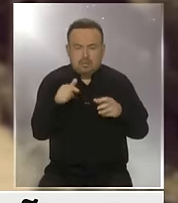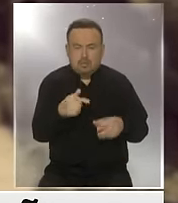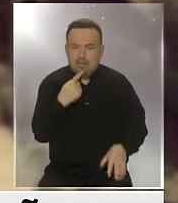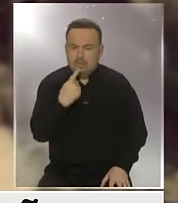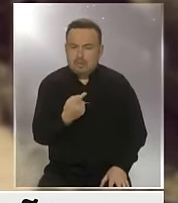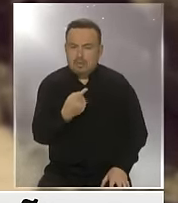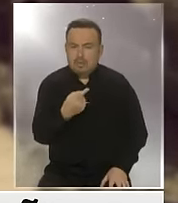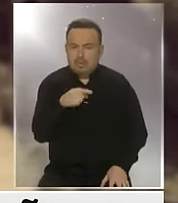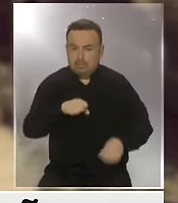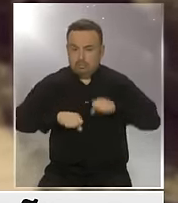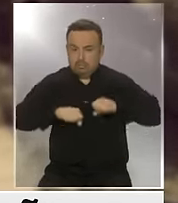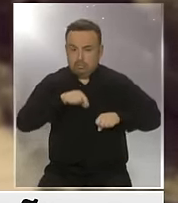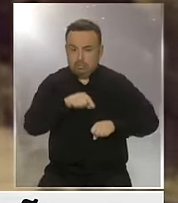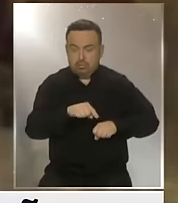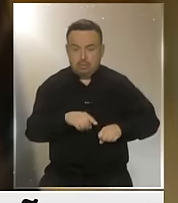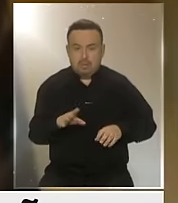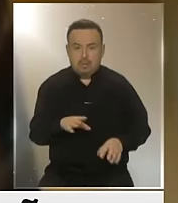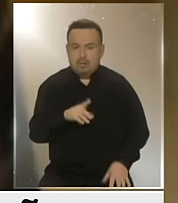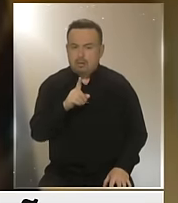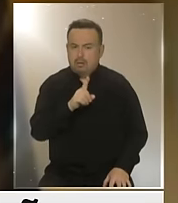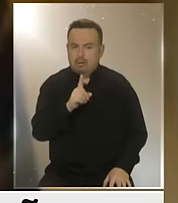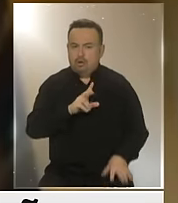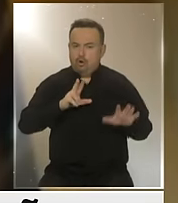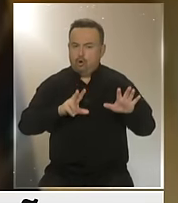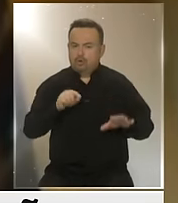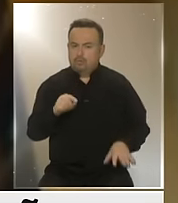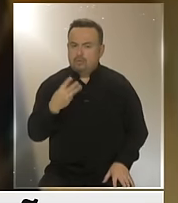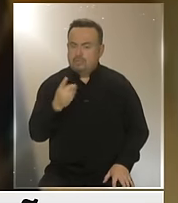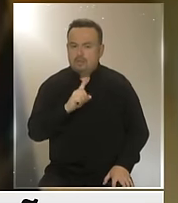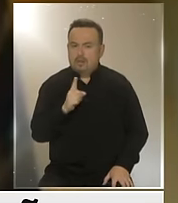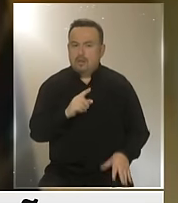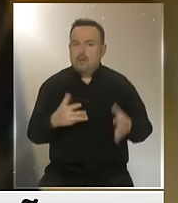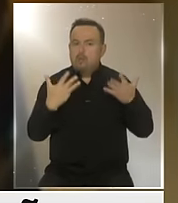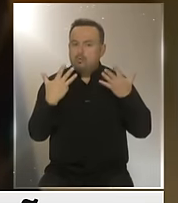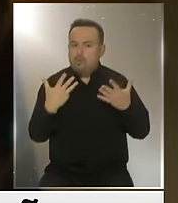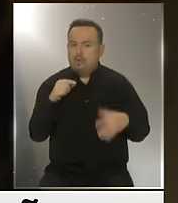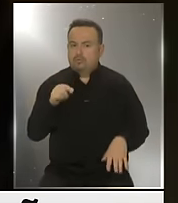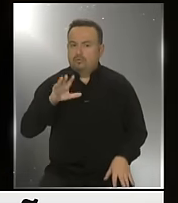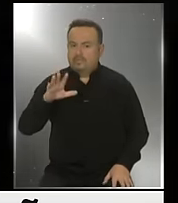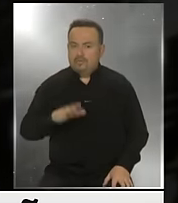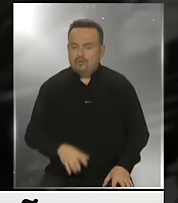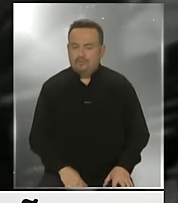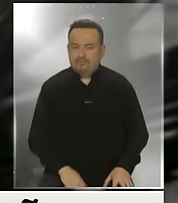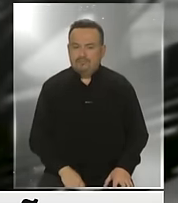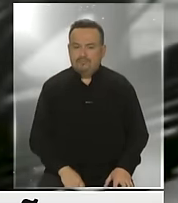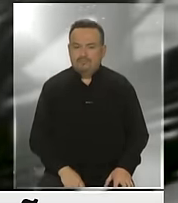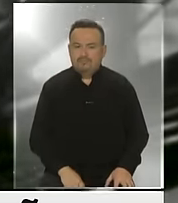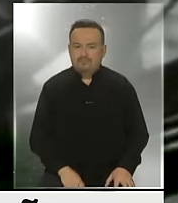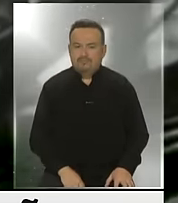que este terremoto en realidad no era 8.3, sino que era 9.5.